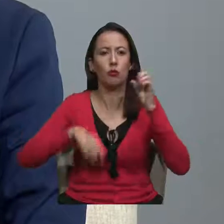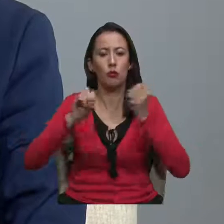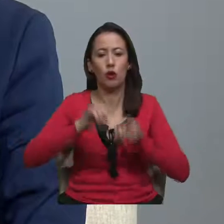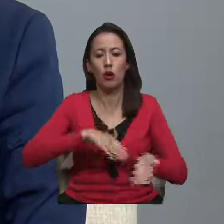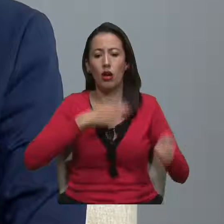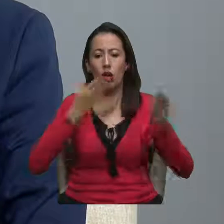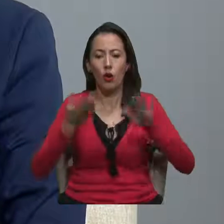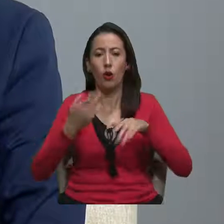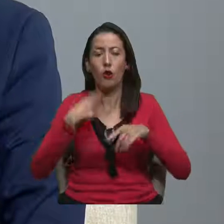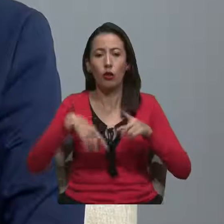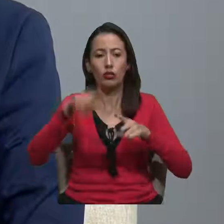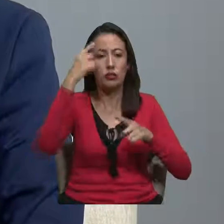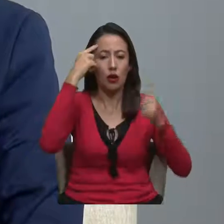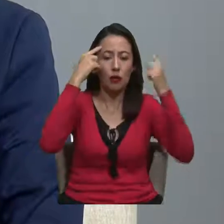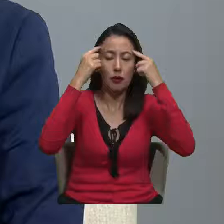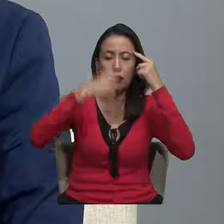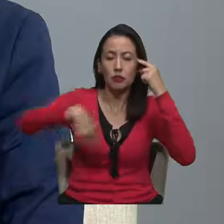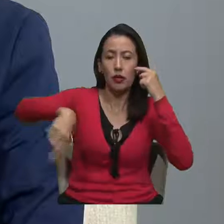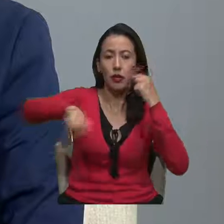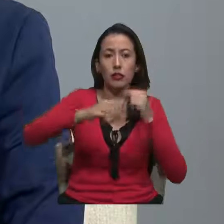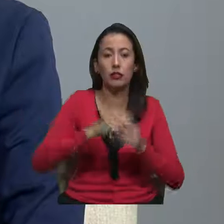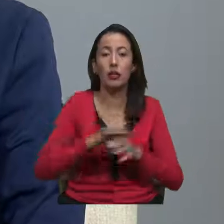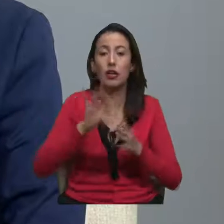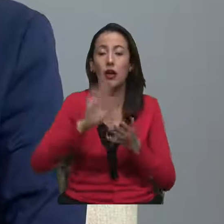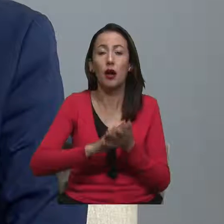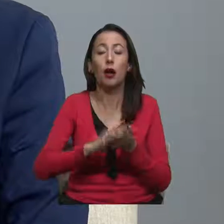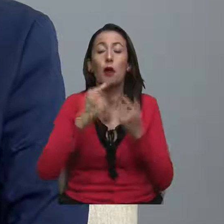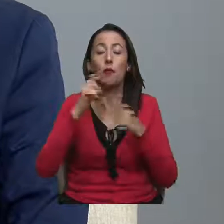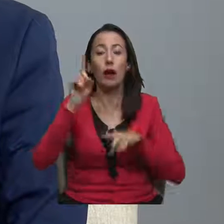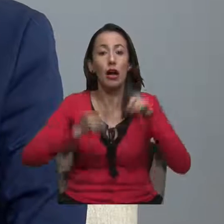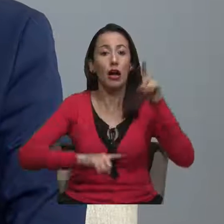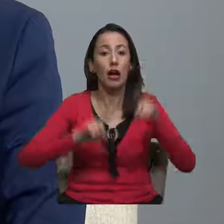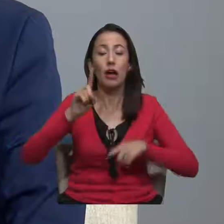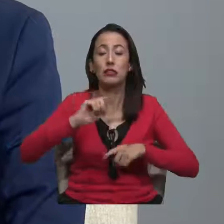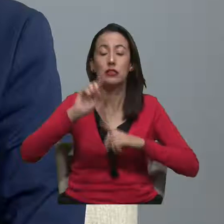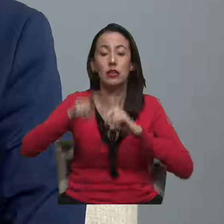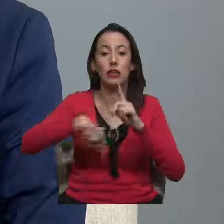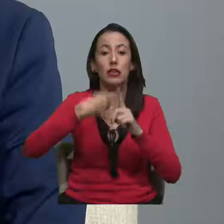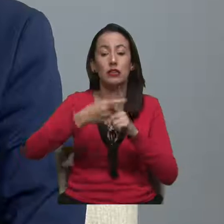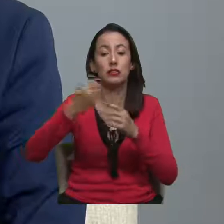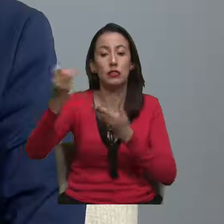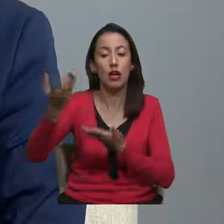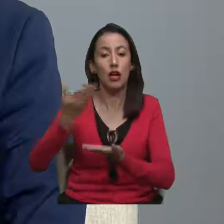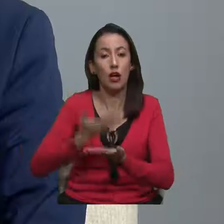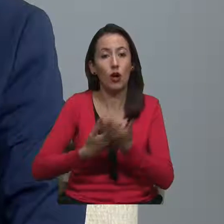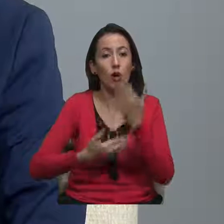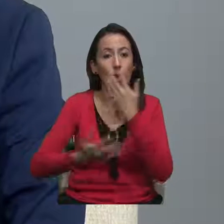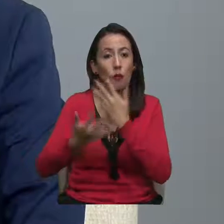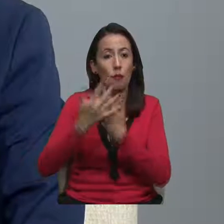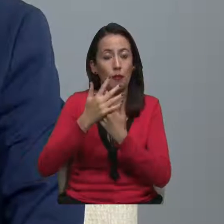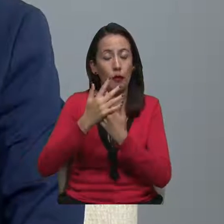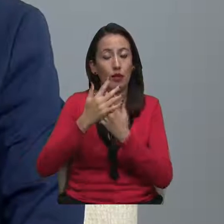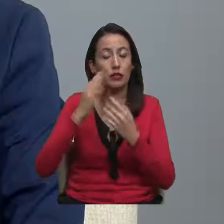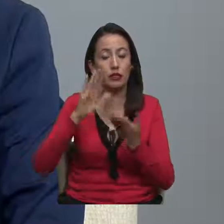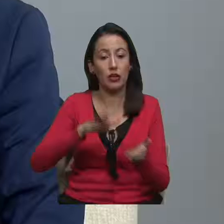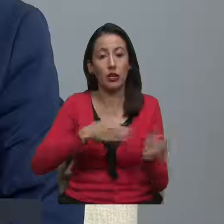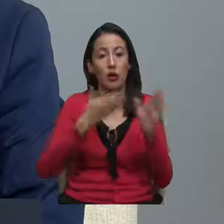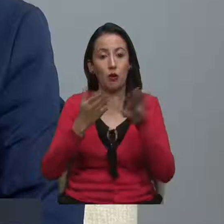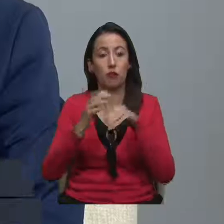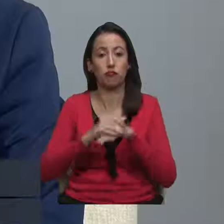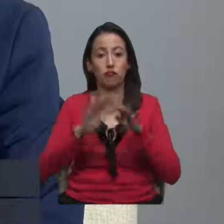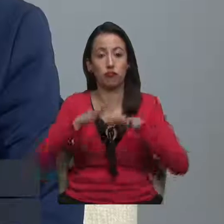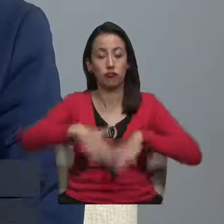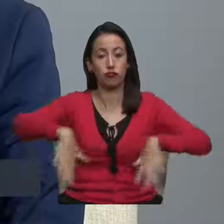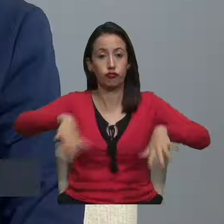matar al que creemos y al que no creemos muchas veces la justicia todavía no está bien encaminada